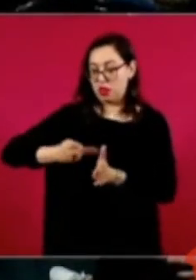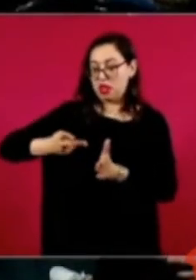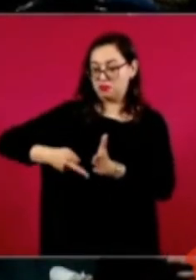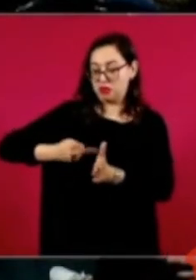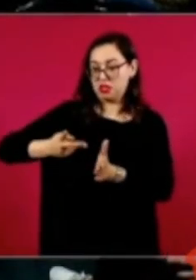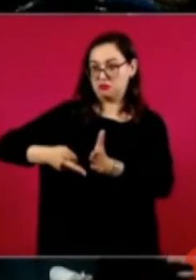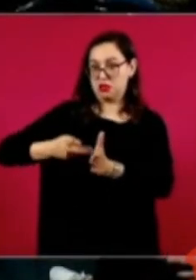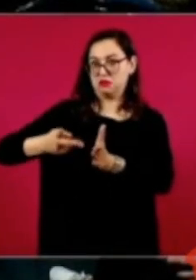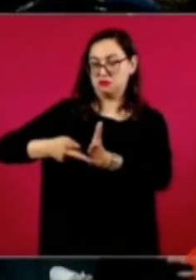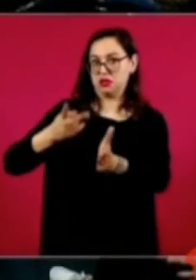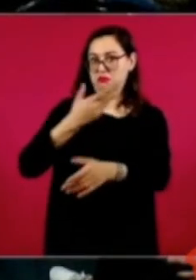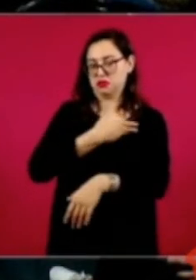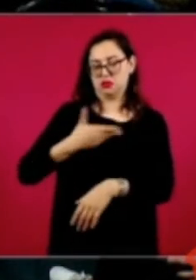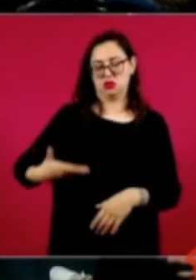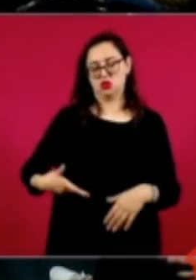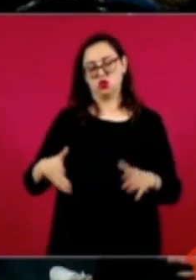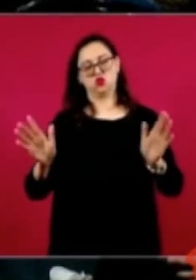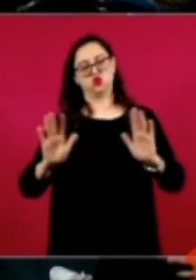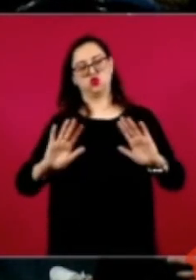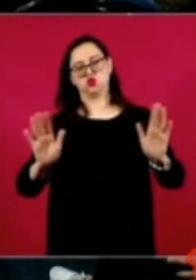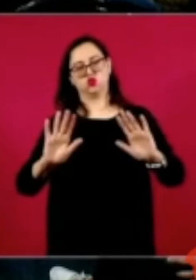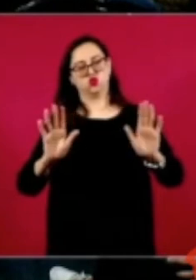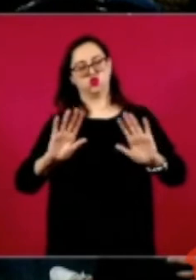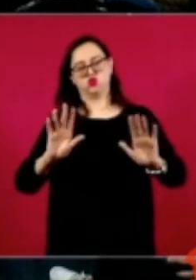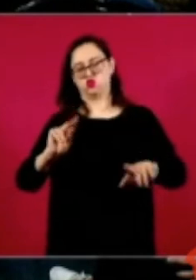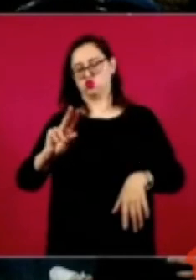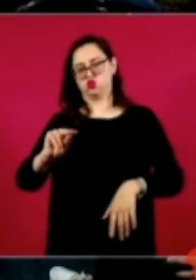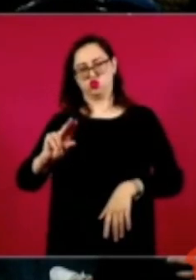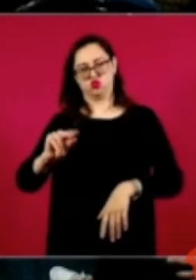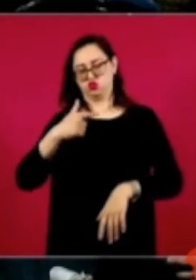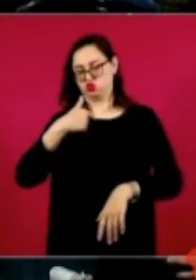Constitución. Entonces tenía que poner a alguien.